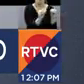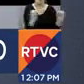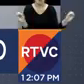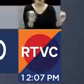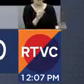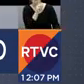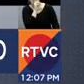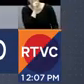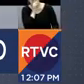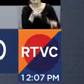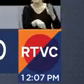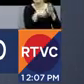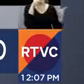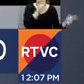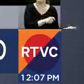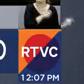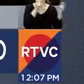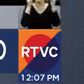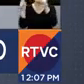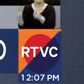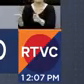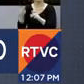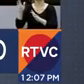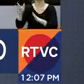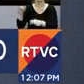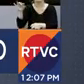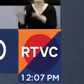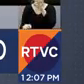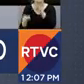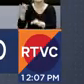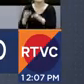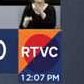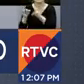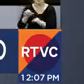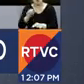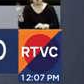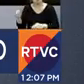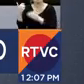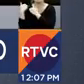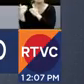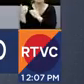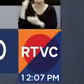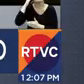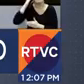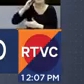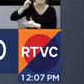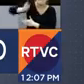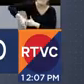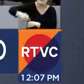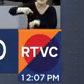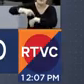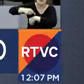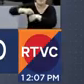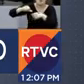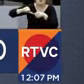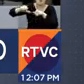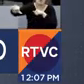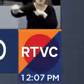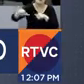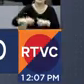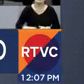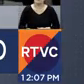hubiera pasado directamente a un juez de conocimiento para que así puedan conocer o darse a conocer la fecha para el tema de la